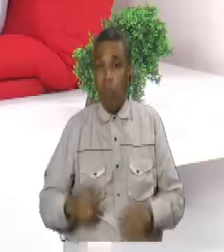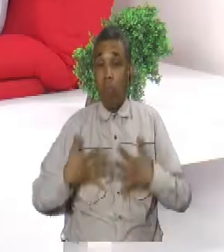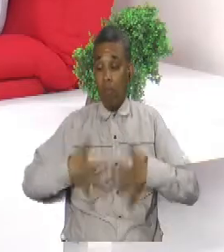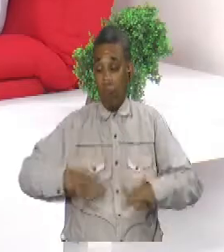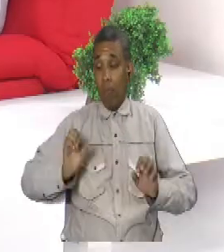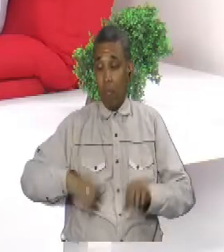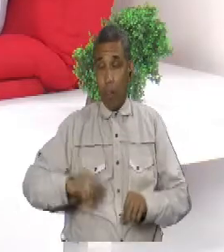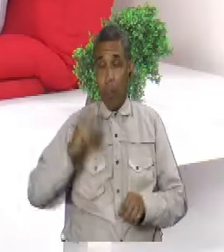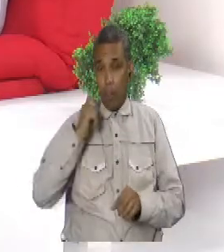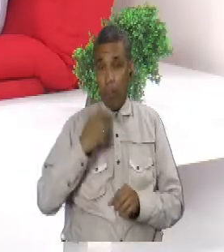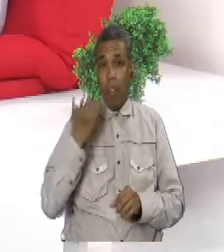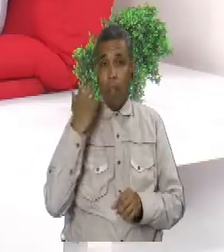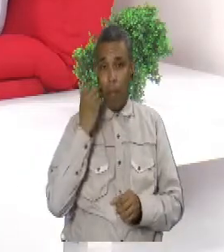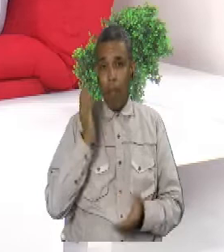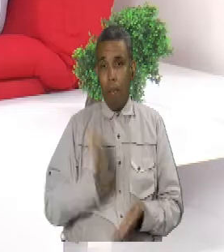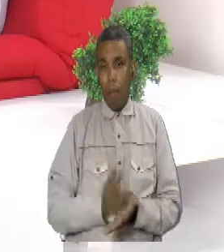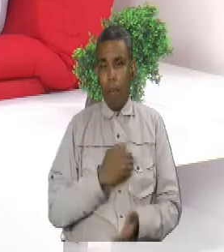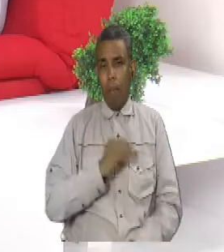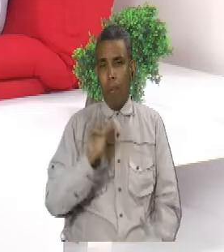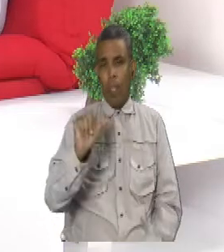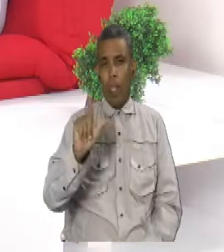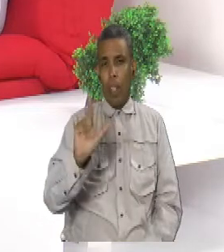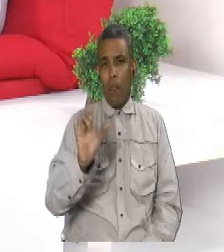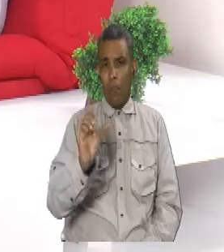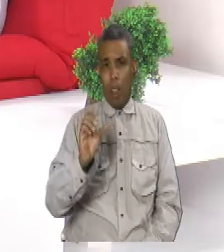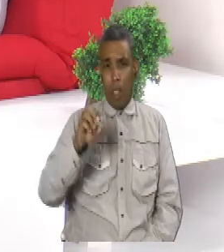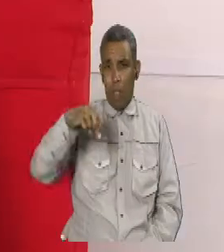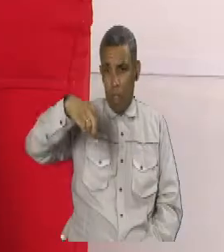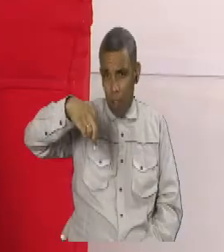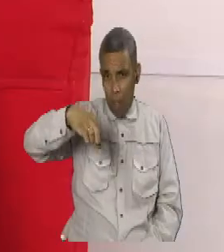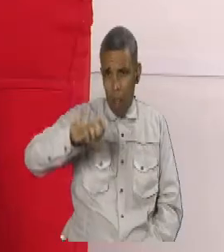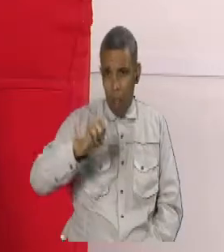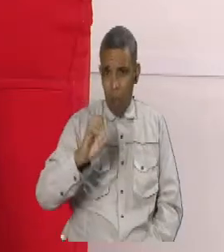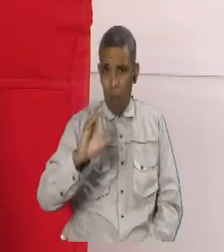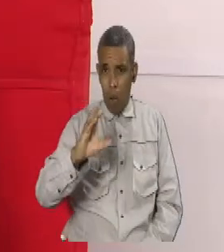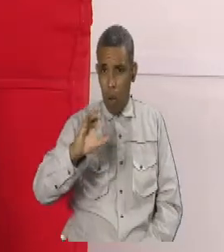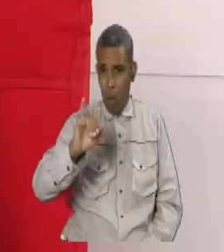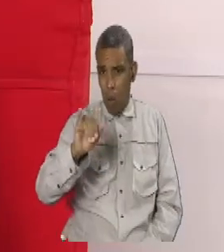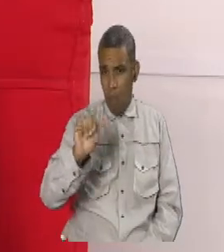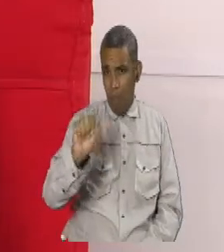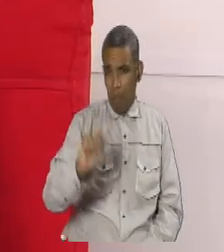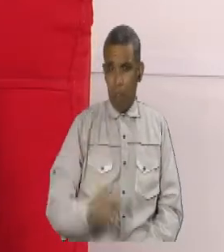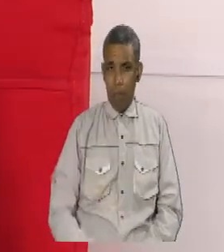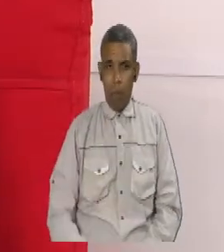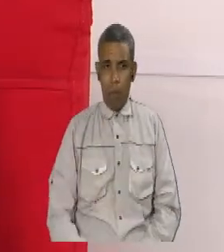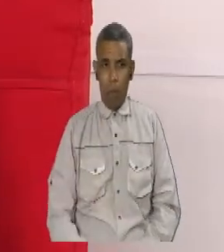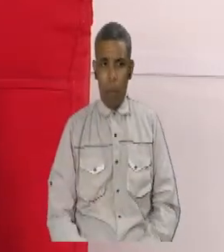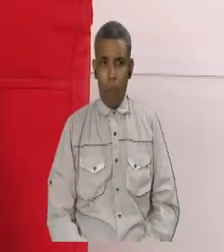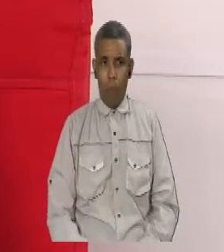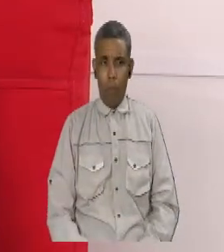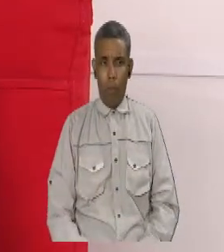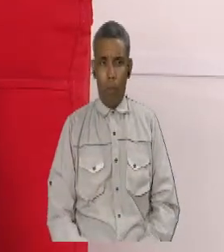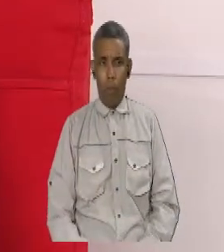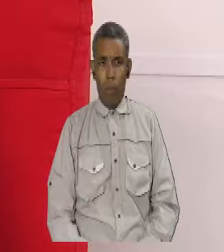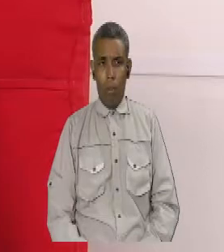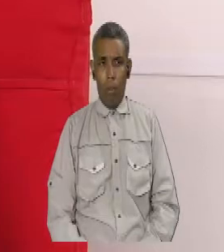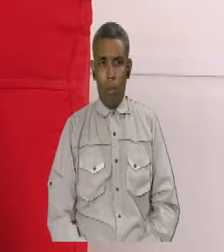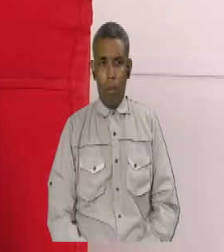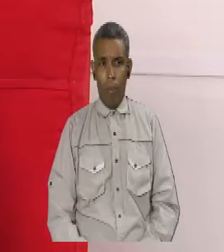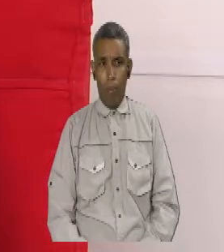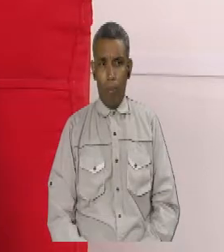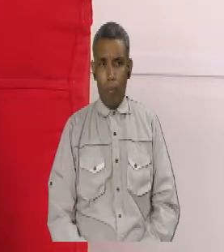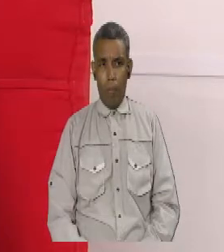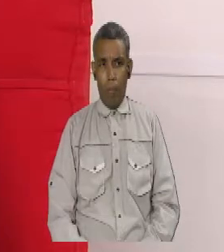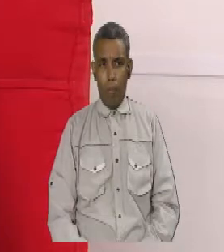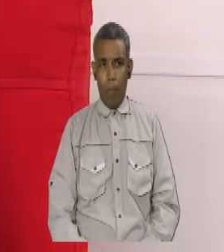después. Okay. Entonces, es un espectro de enfermedad. Y podríamos decir que tenemos una alopecia a raíz de pérdidas de más de 100